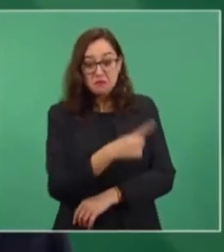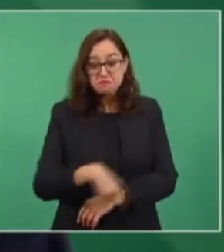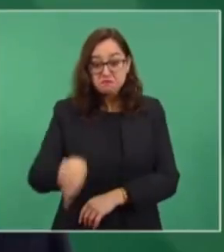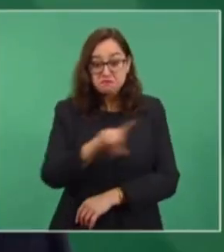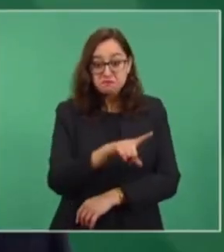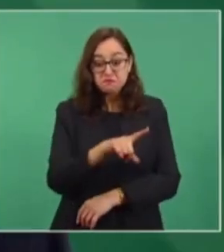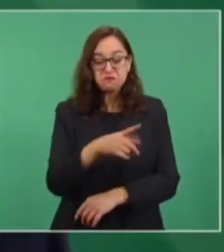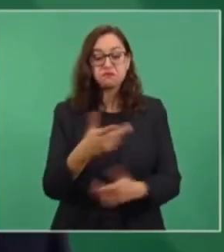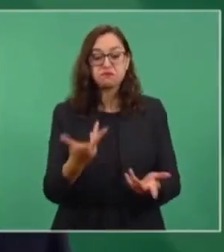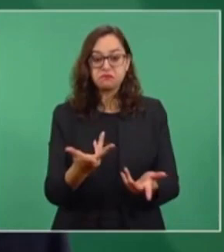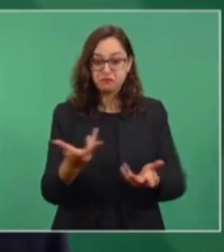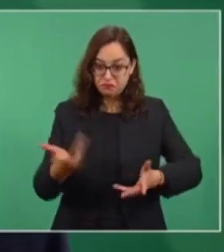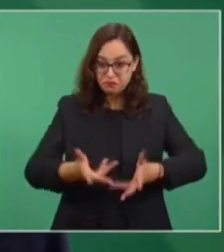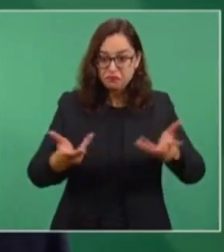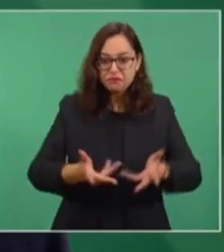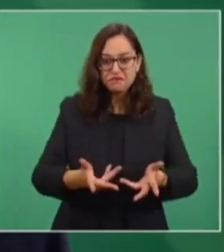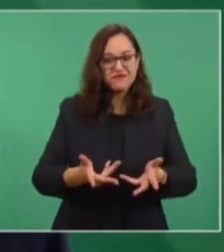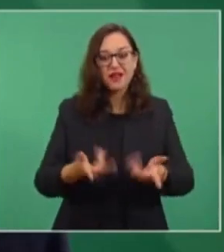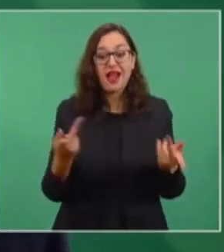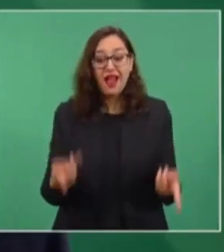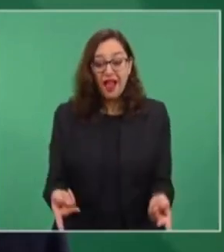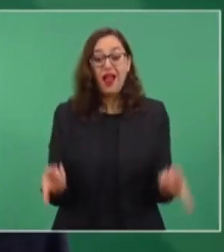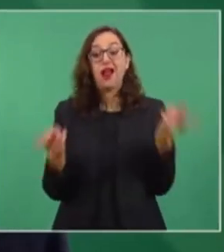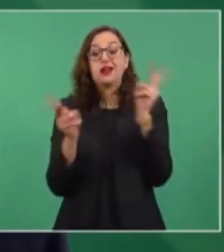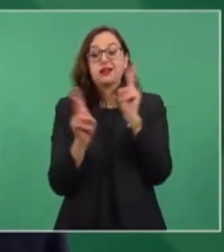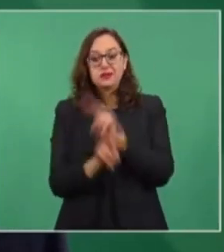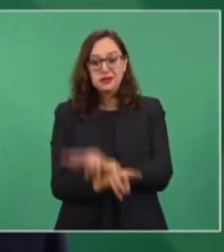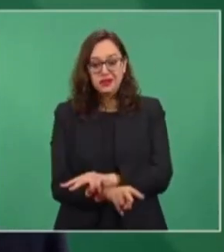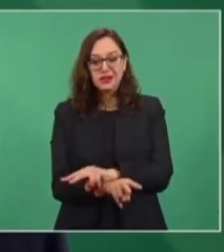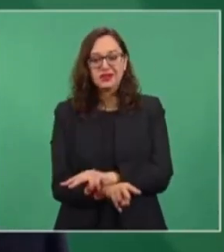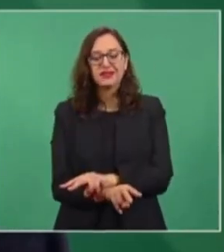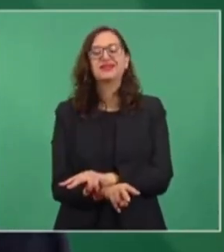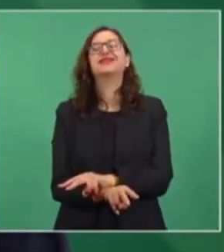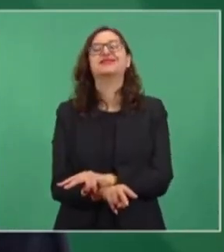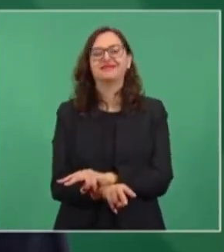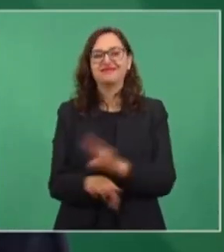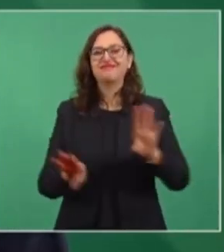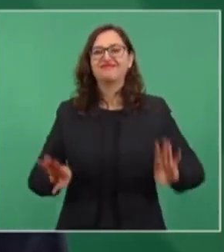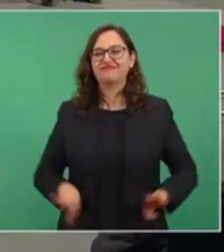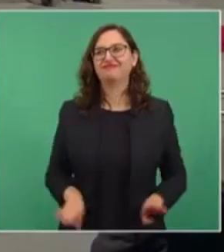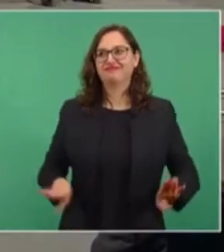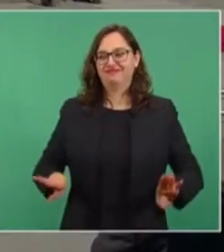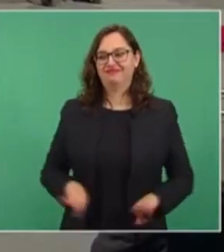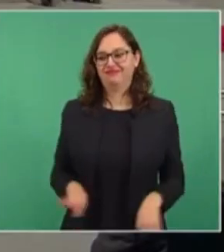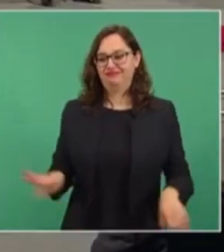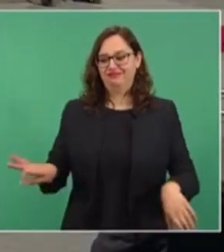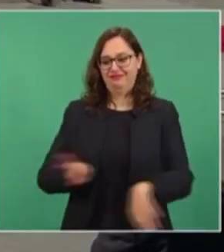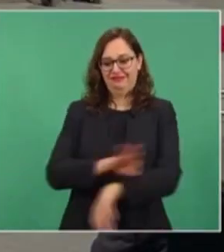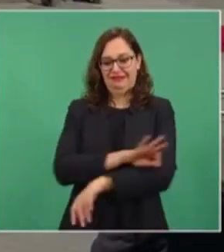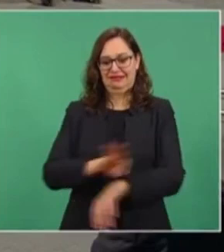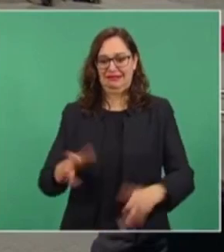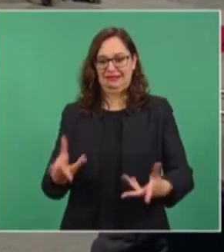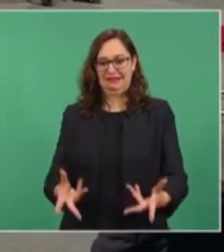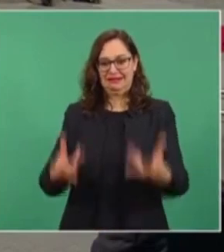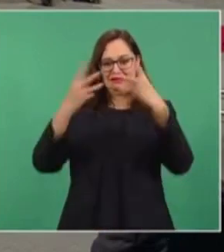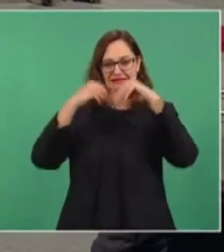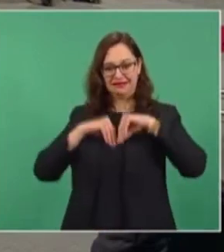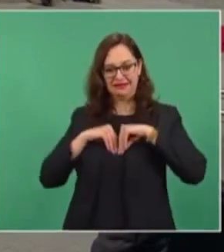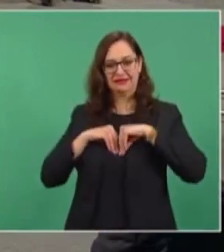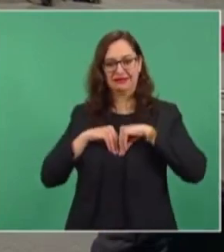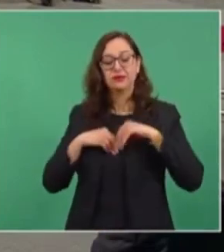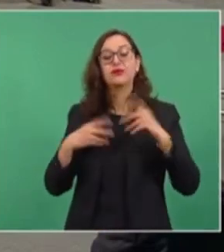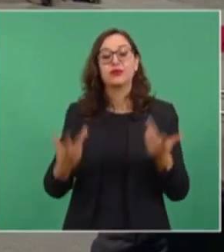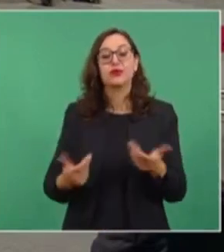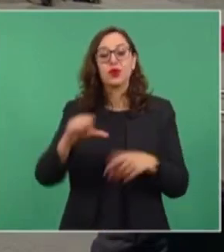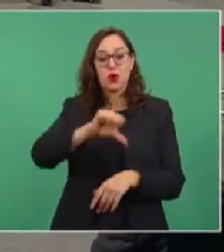que es la arquitectura la que hace a los arquitectos. Y hoy podemos constatar, con el reconocimiento que se otorga a Fray